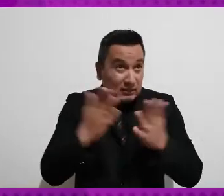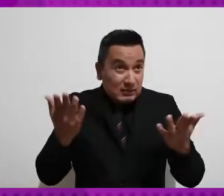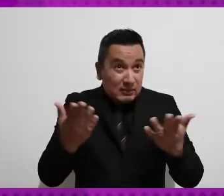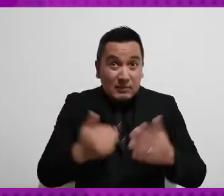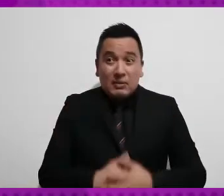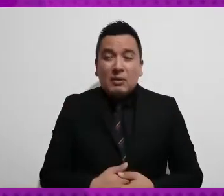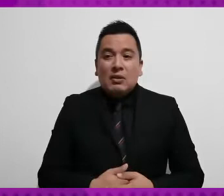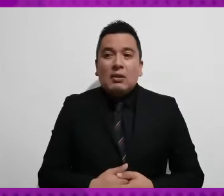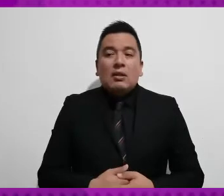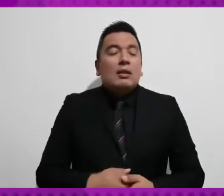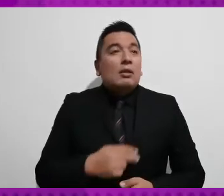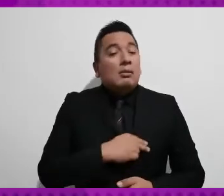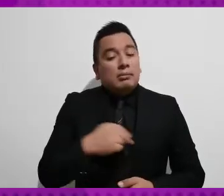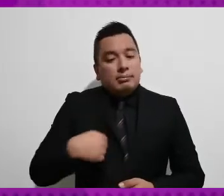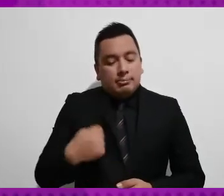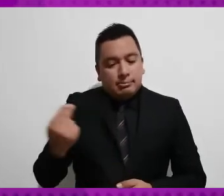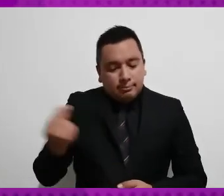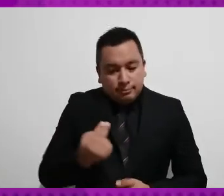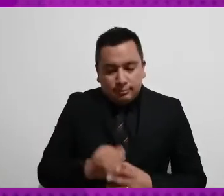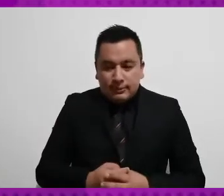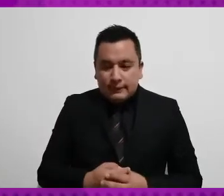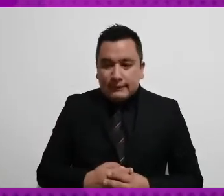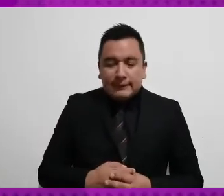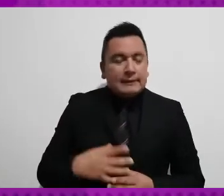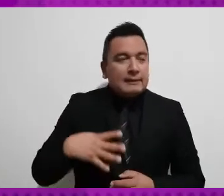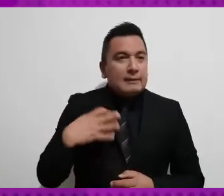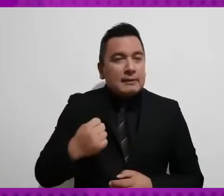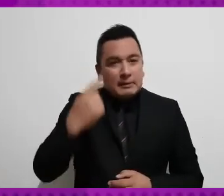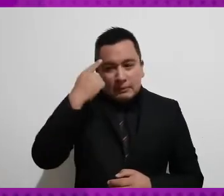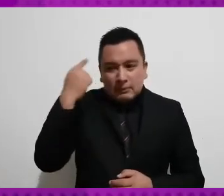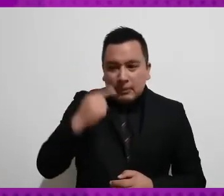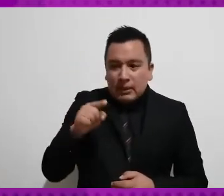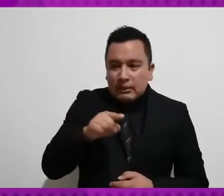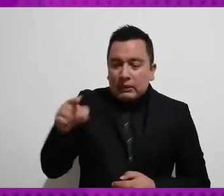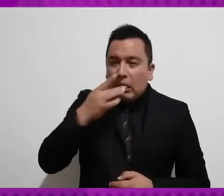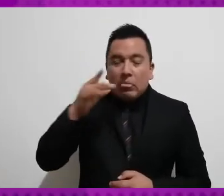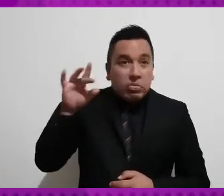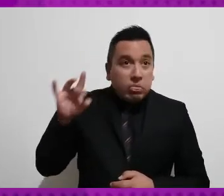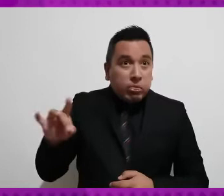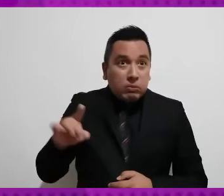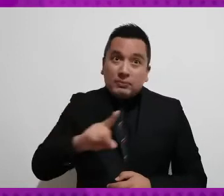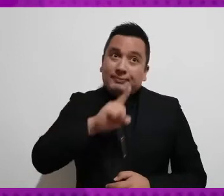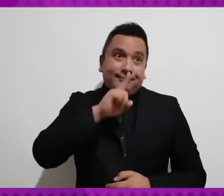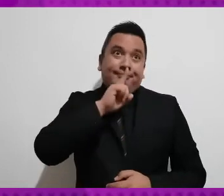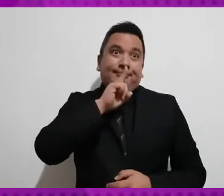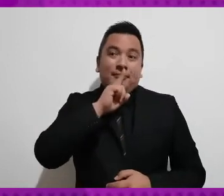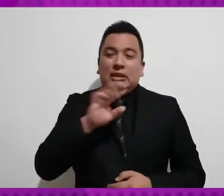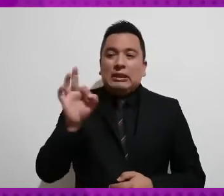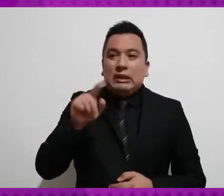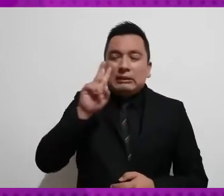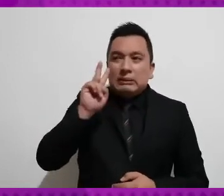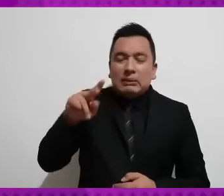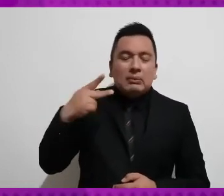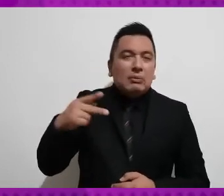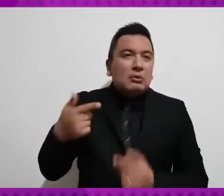tomemos medidas concretas e inmediatas para eliminar prácticas discriminatorias que se dan por razón de identidad o de